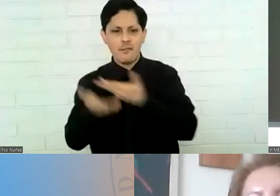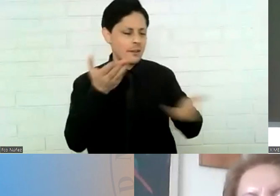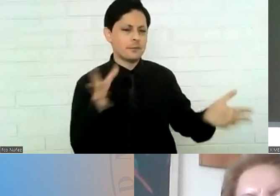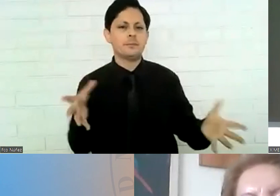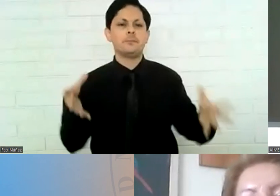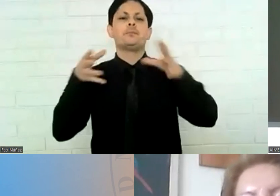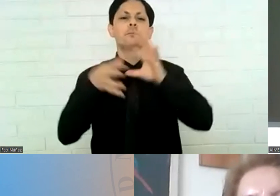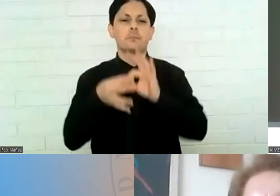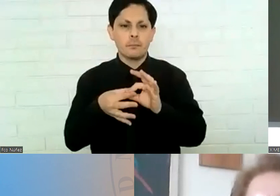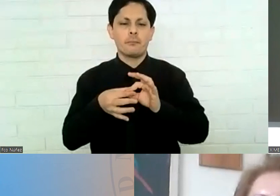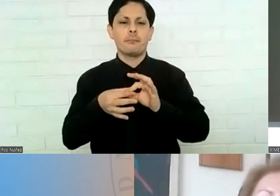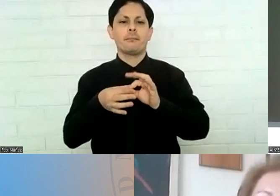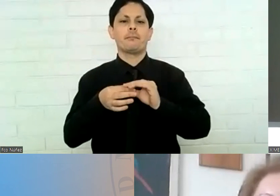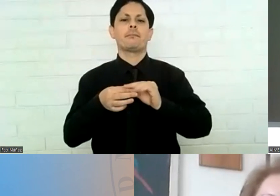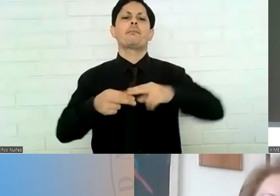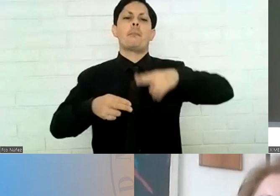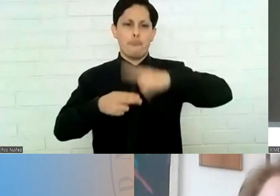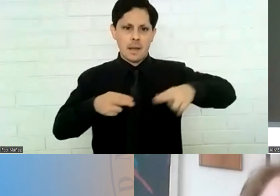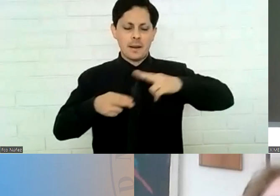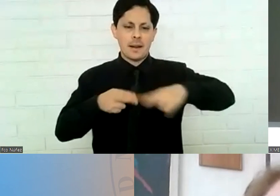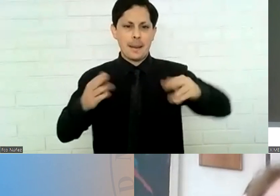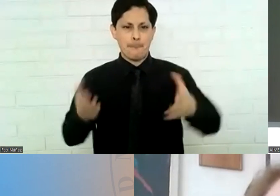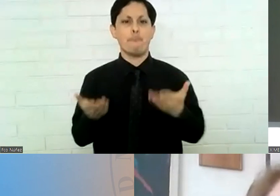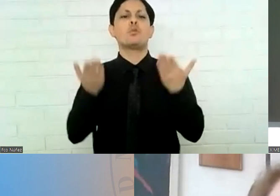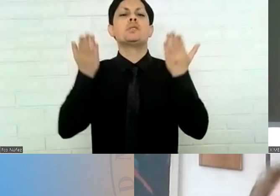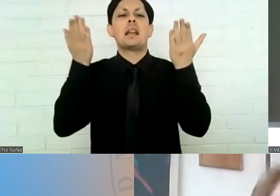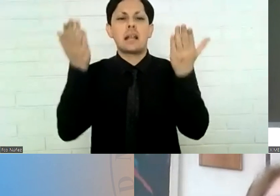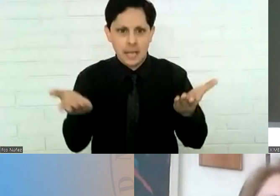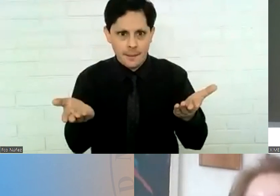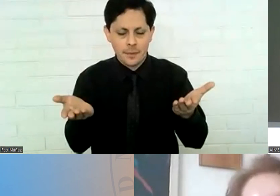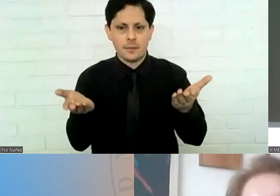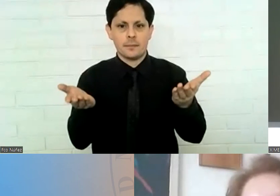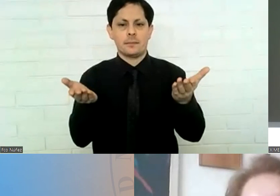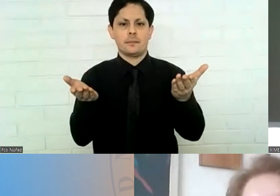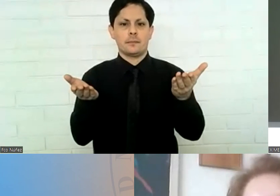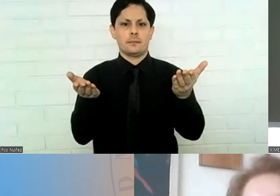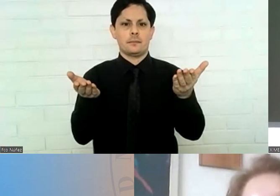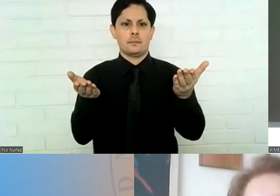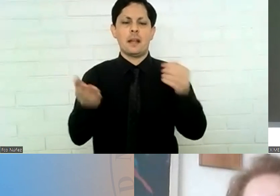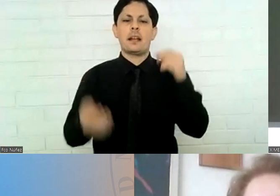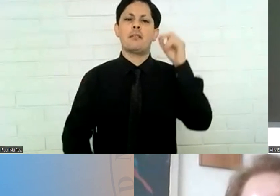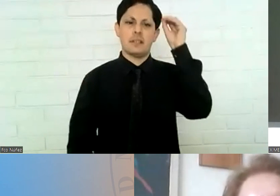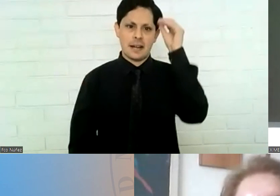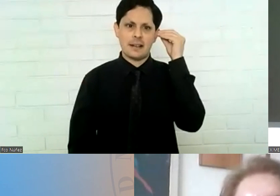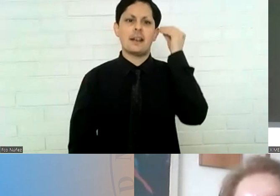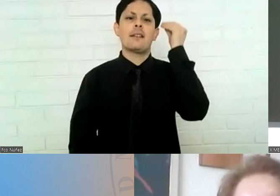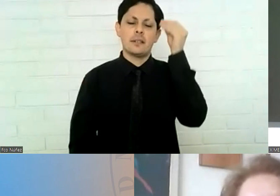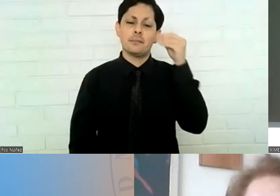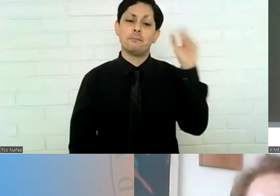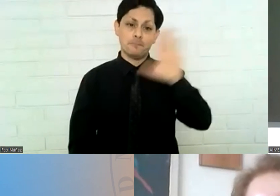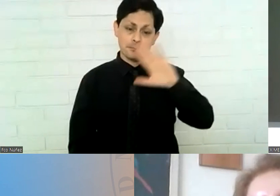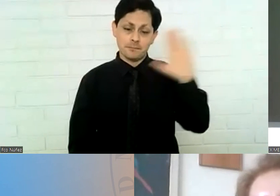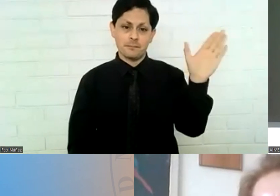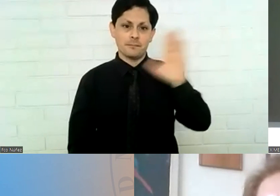efectivamente, impulsar cambios que incidan, no quedarnos solamente con nuestra reflexión. Así que adiós,